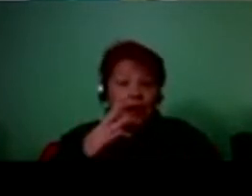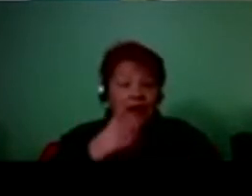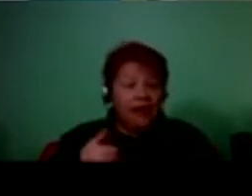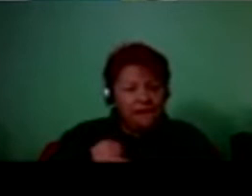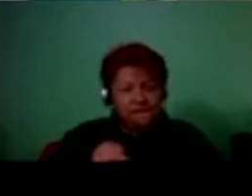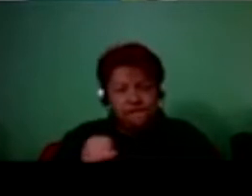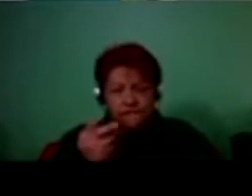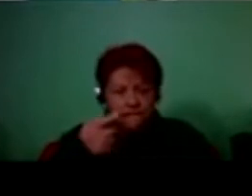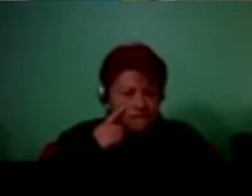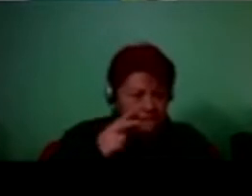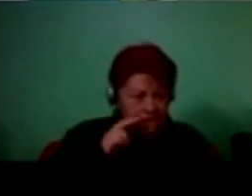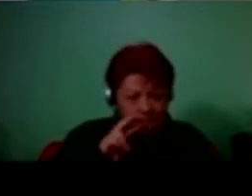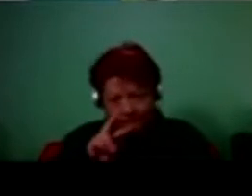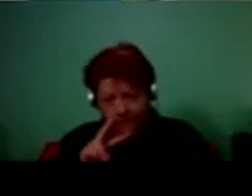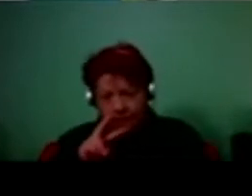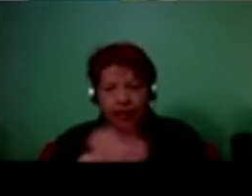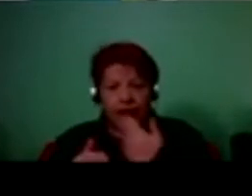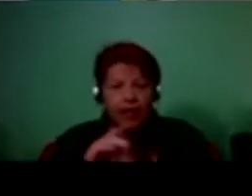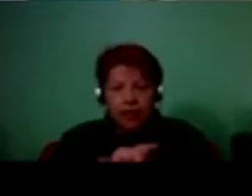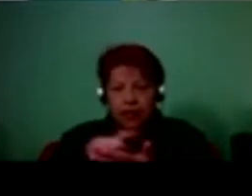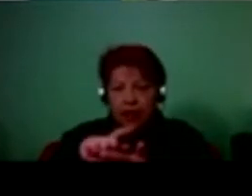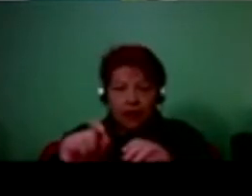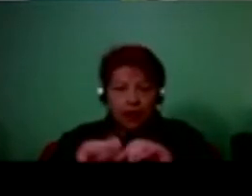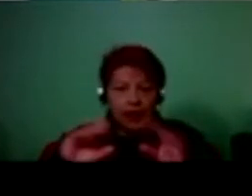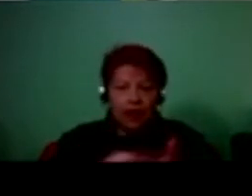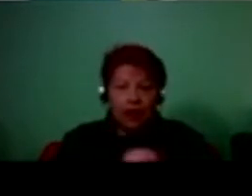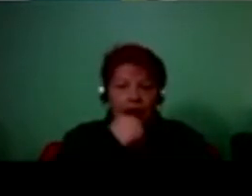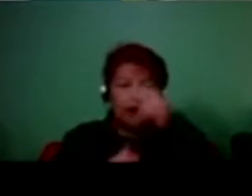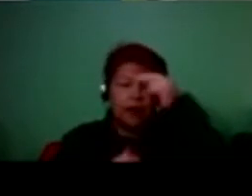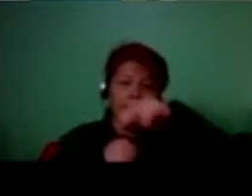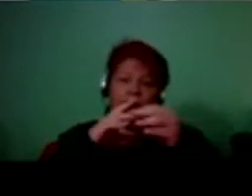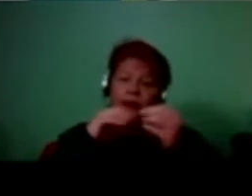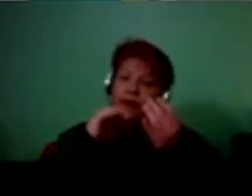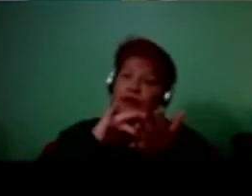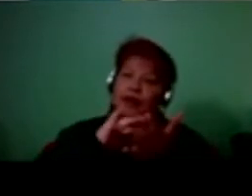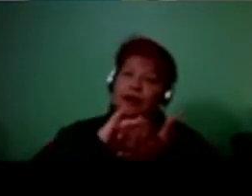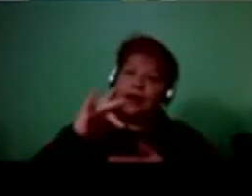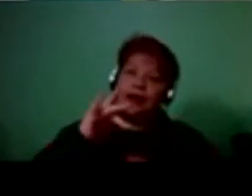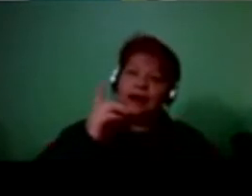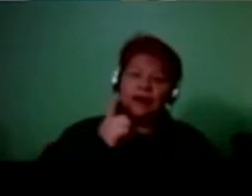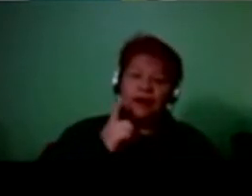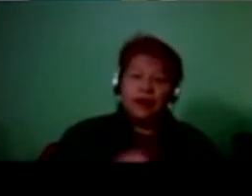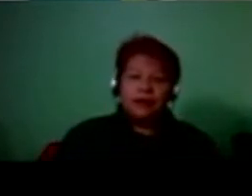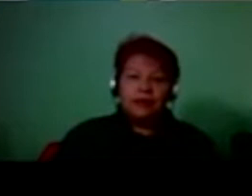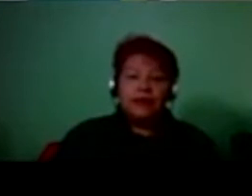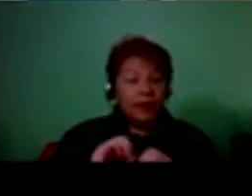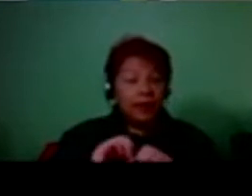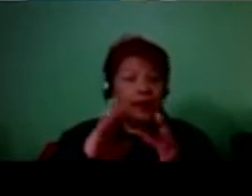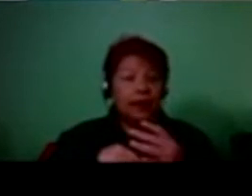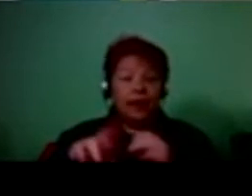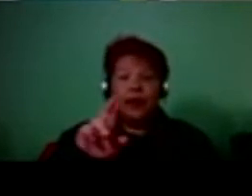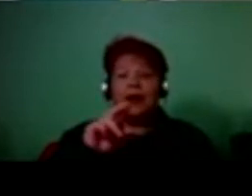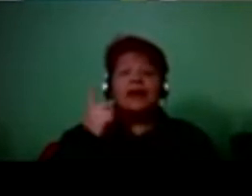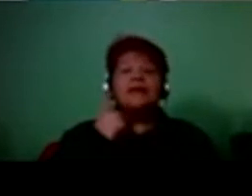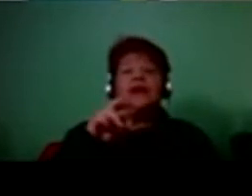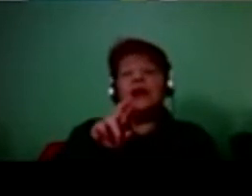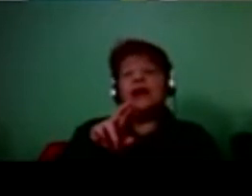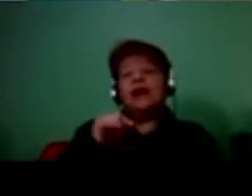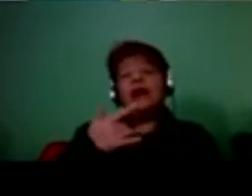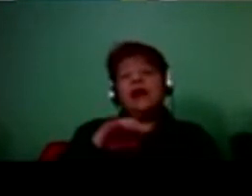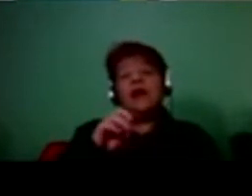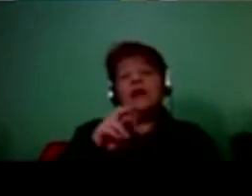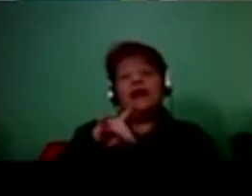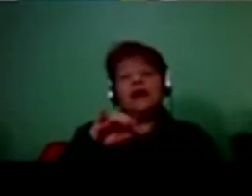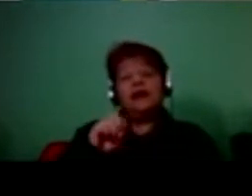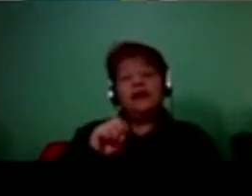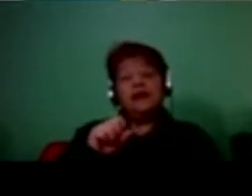fiscalización y el sistema de transparencia en la capital de la Ciudad de México. Muchas gracias, señor diputado. y por supuesto al diputado Rigoberto Salgado